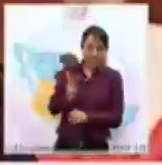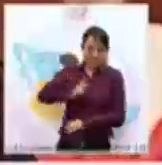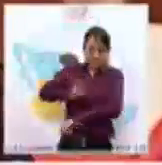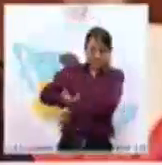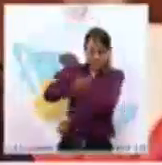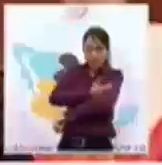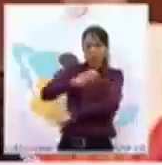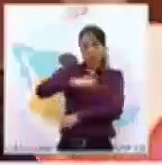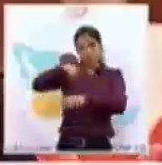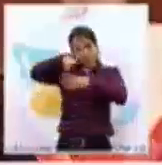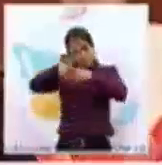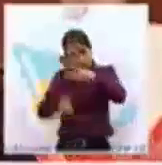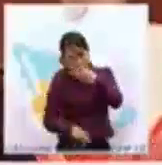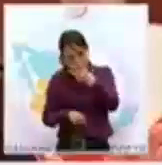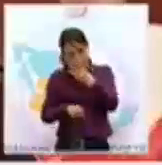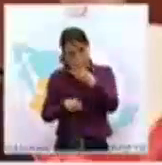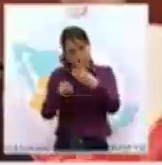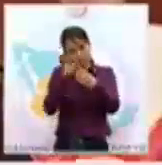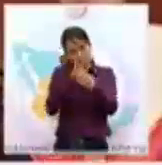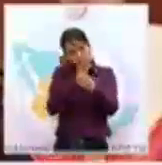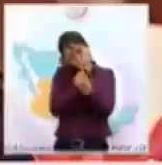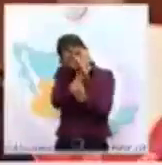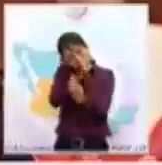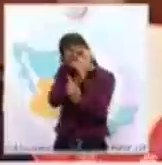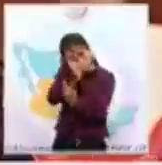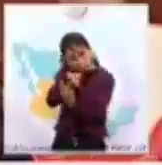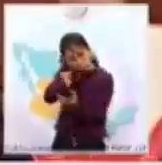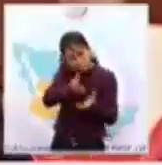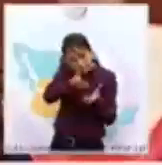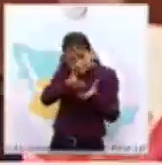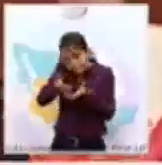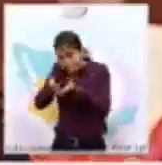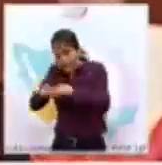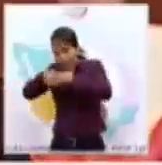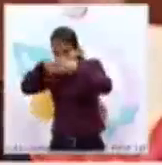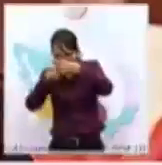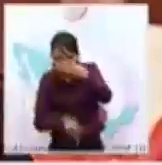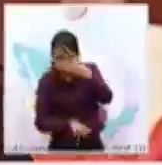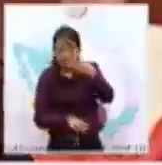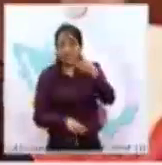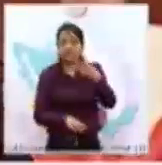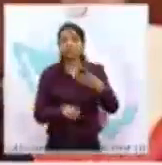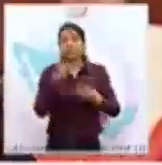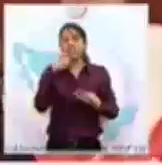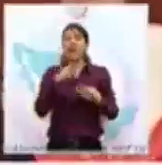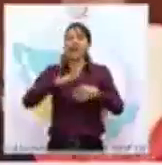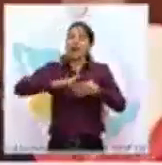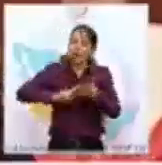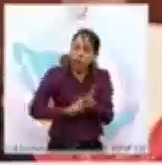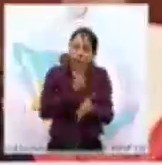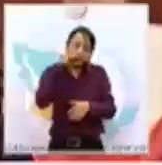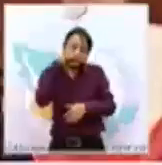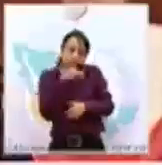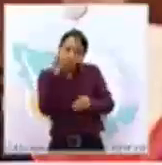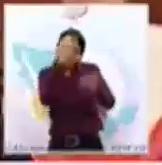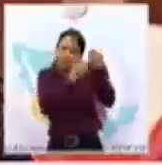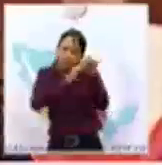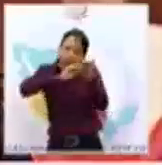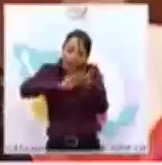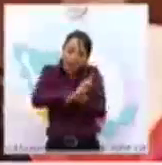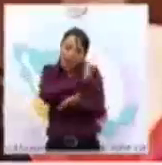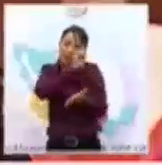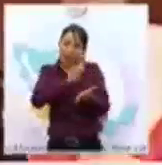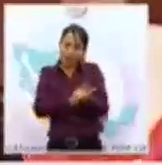tiene que ver con esta revisión del marco legal o la formulación de nuevas leyes, y que en este caso en específico nosotros hemos buscado